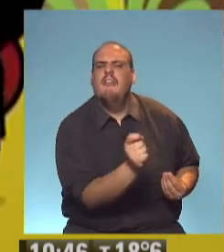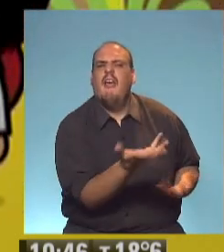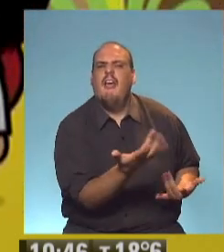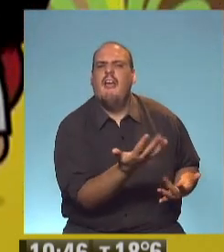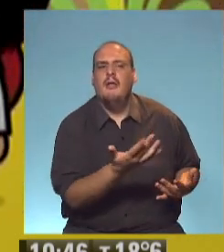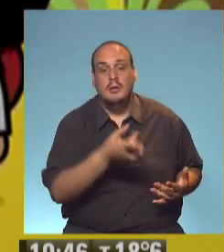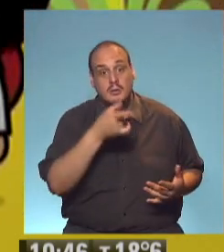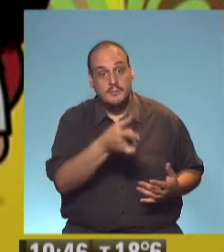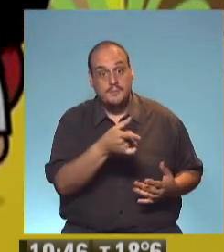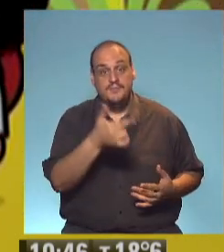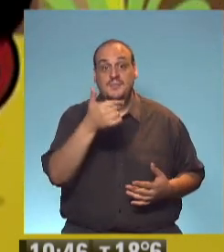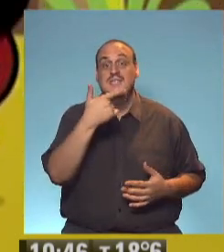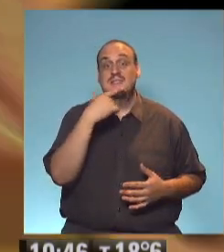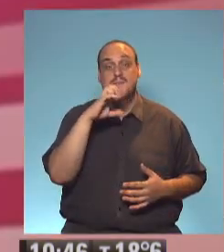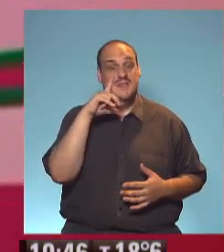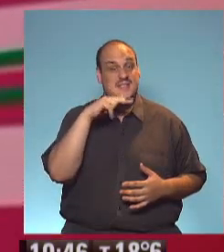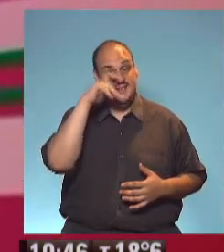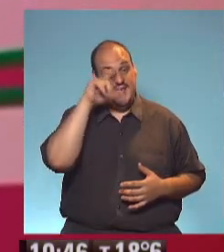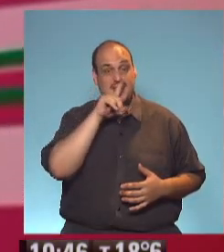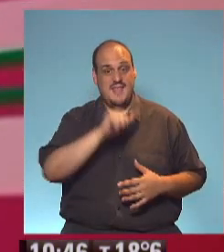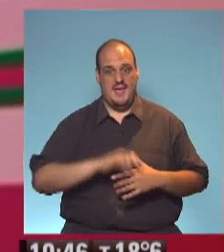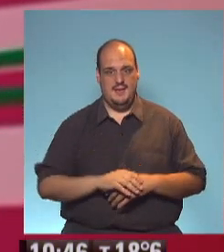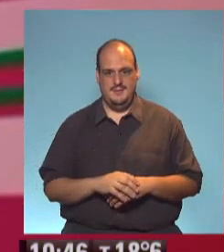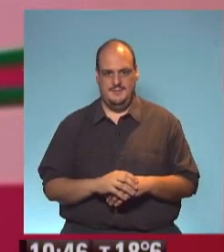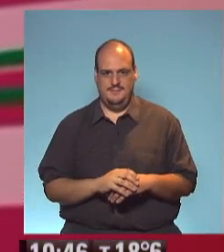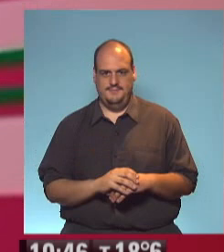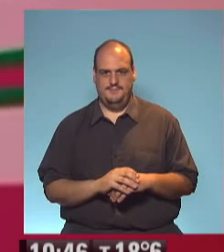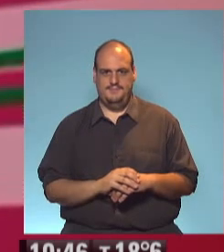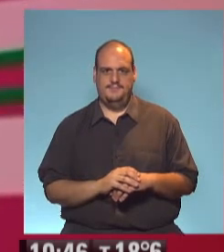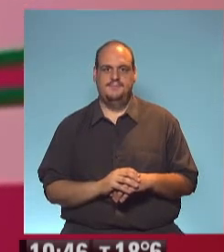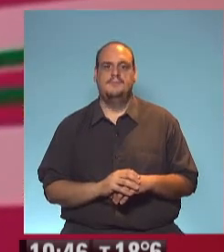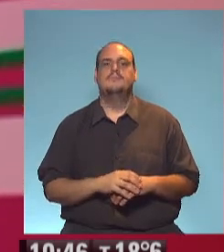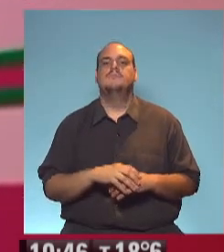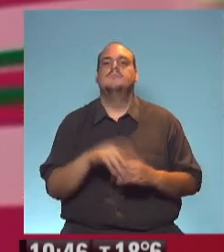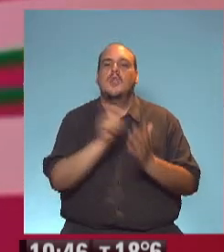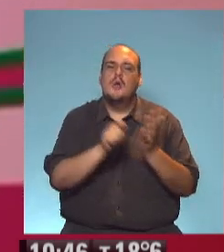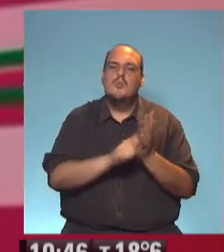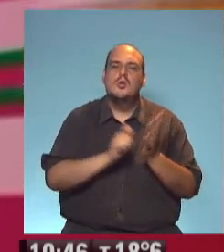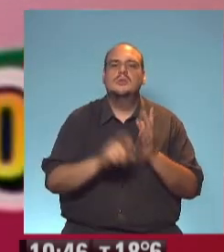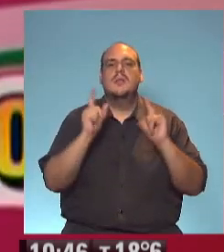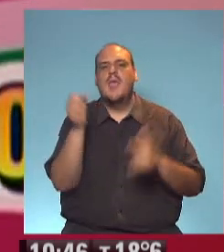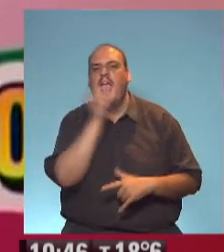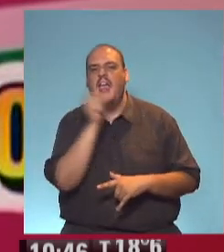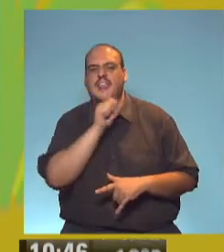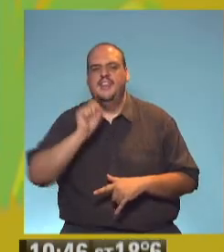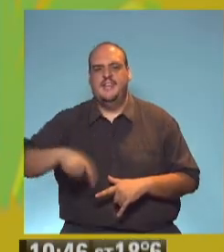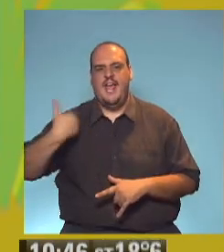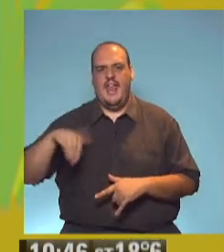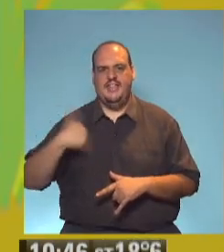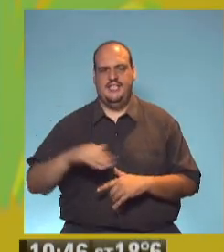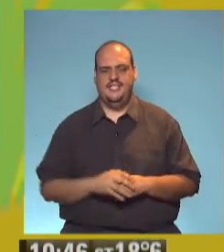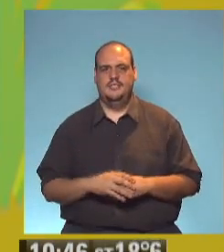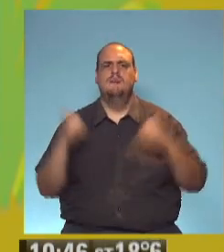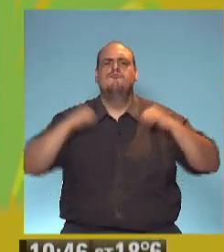¡Fua! ¡Luis Alberto Spinetta! Luis Alberto Spinetta, compositor y cantante argentino. ¿Qué hay